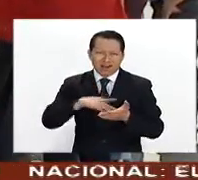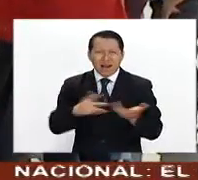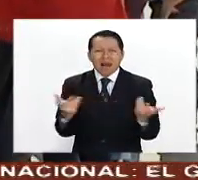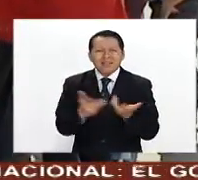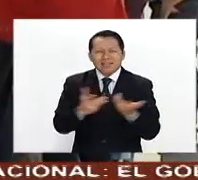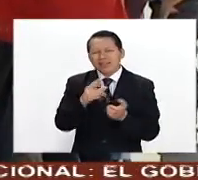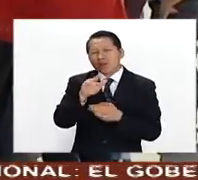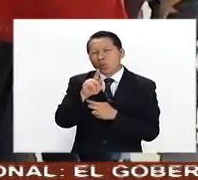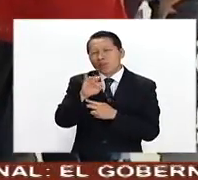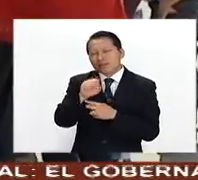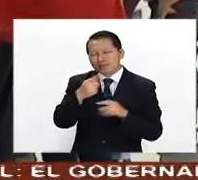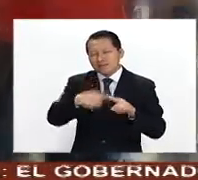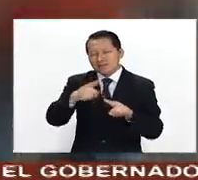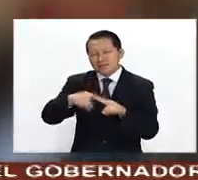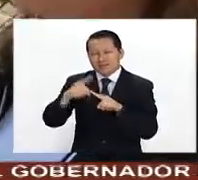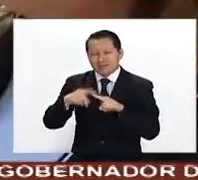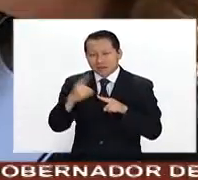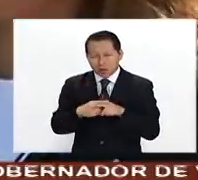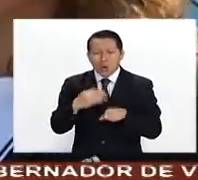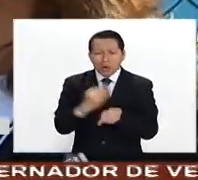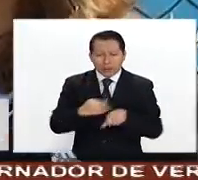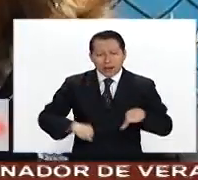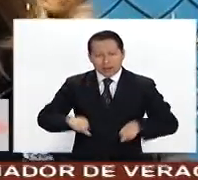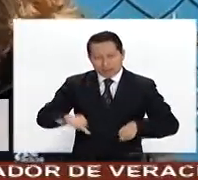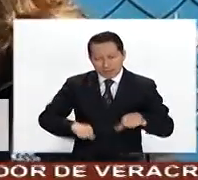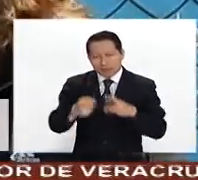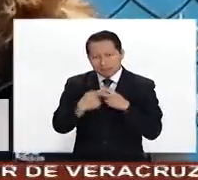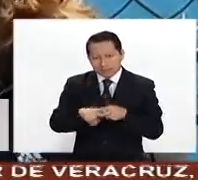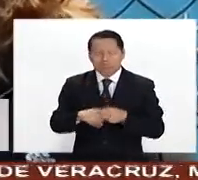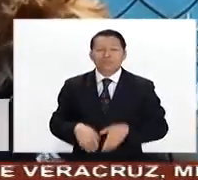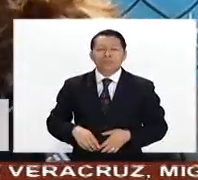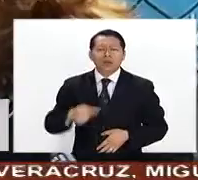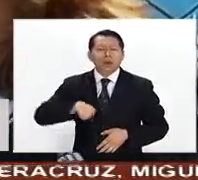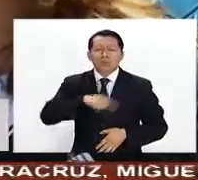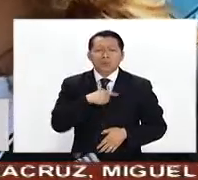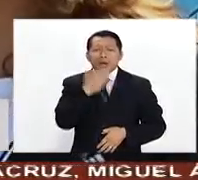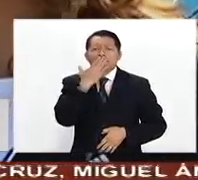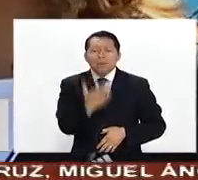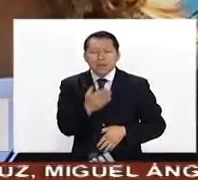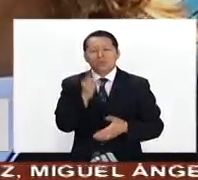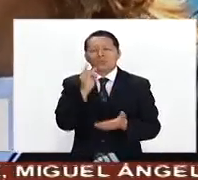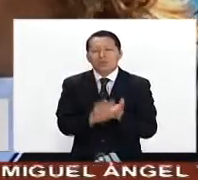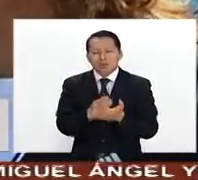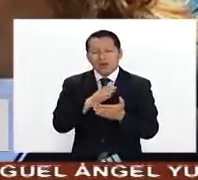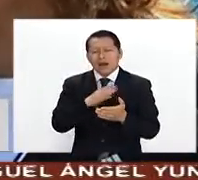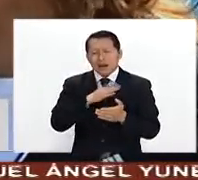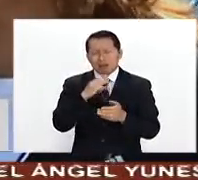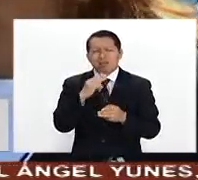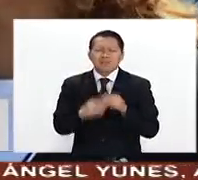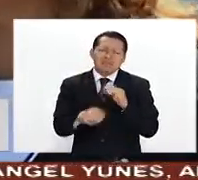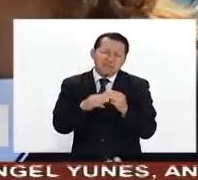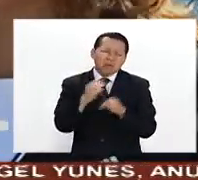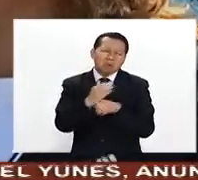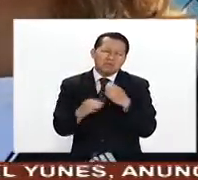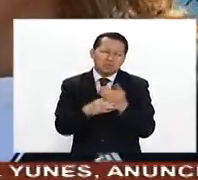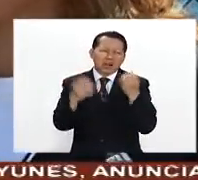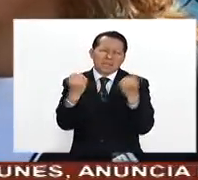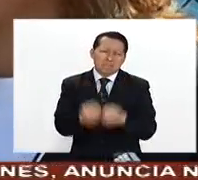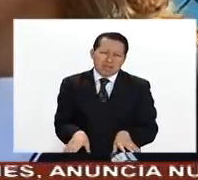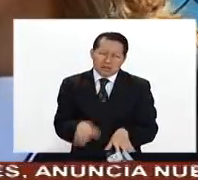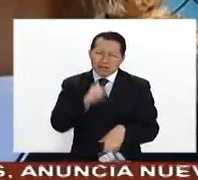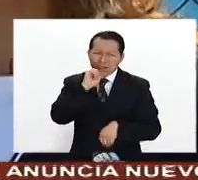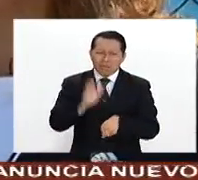sus actividades habituales. En lo que cabe estamos bien, nada más son las pérdidas materiales y pues bueno, ahorita venimos